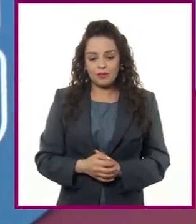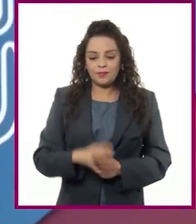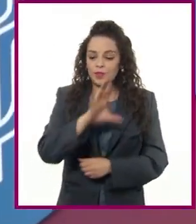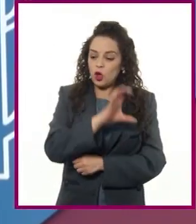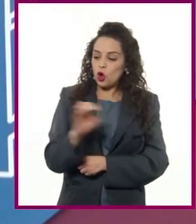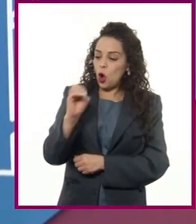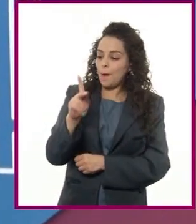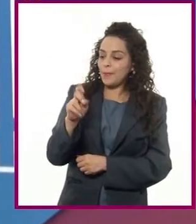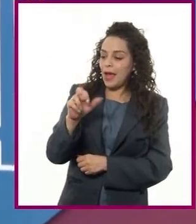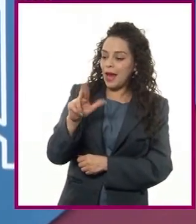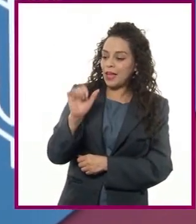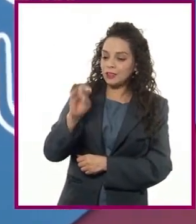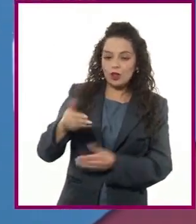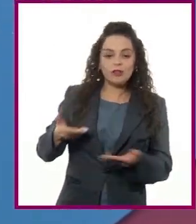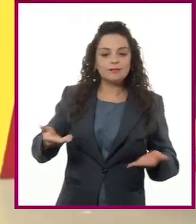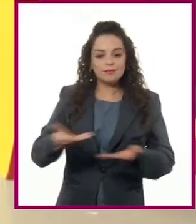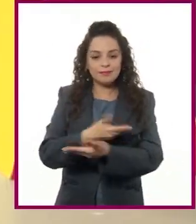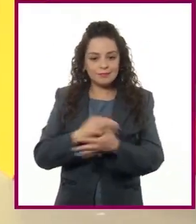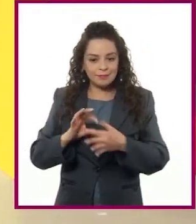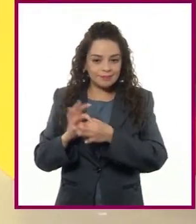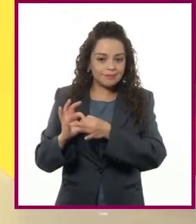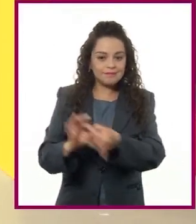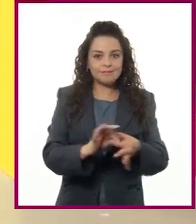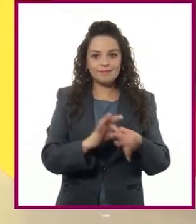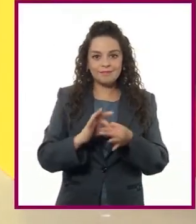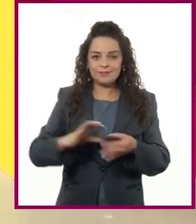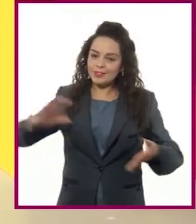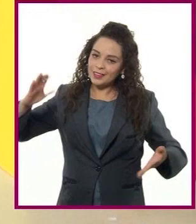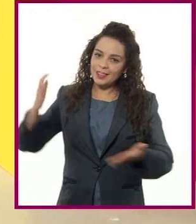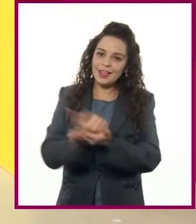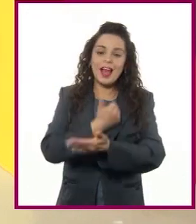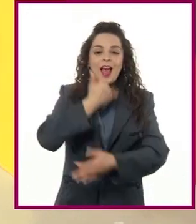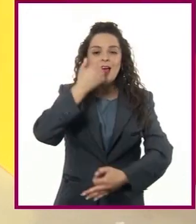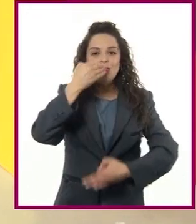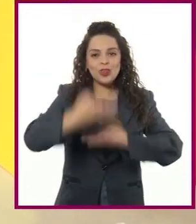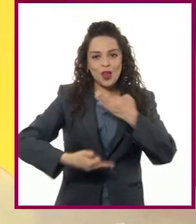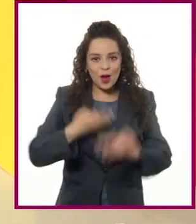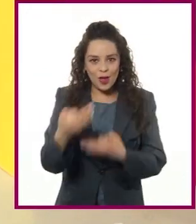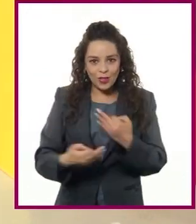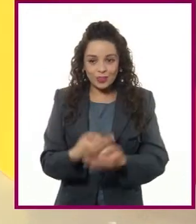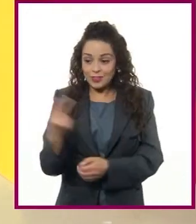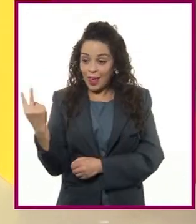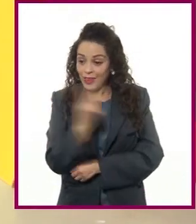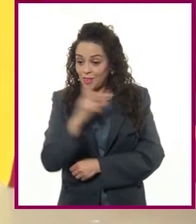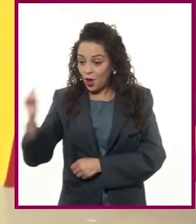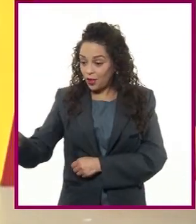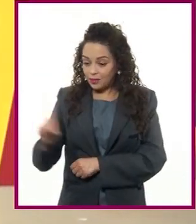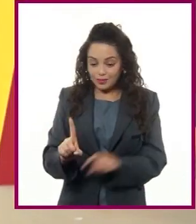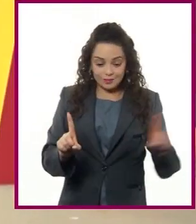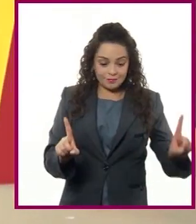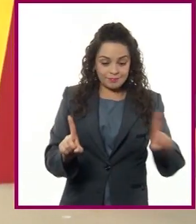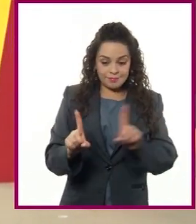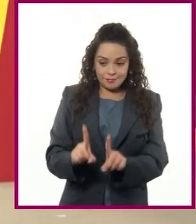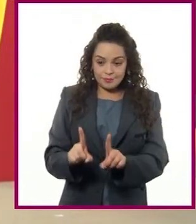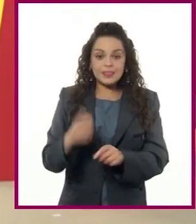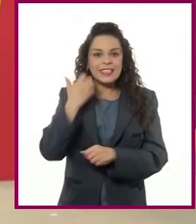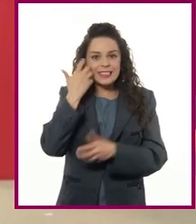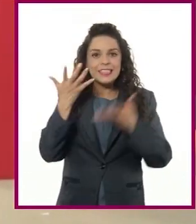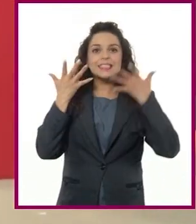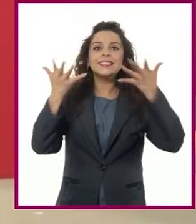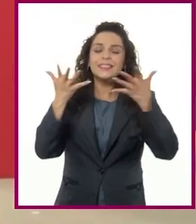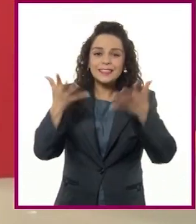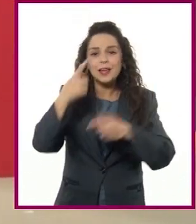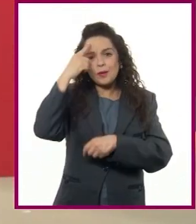Cooperación. Relación. Ganamos todos. Ambas partes tienen un deseo genuino de solucionar